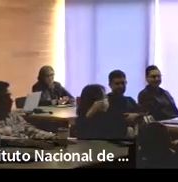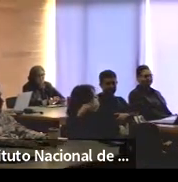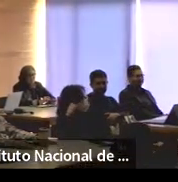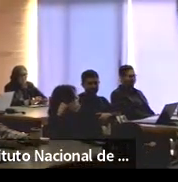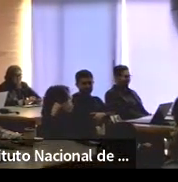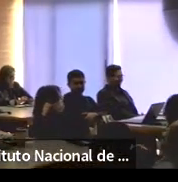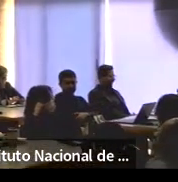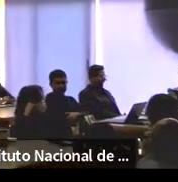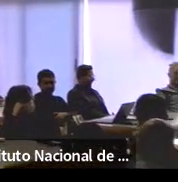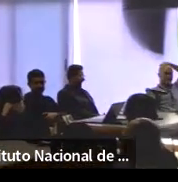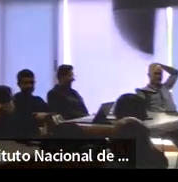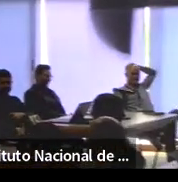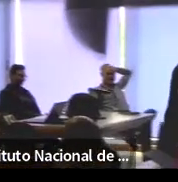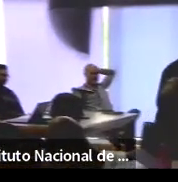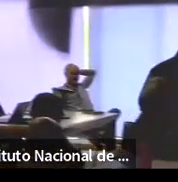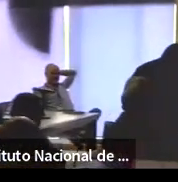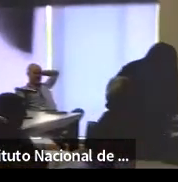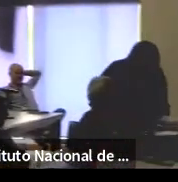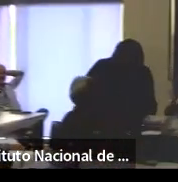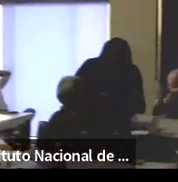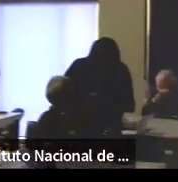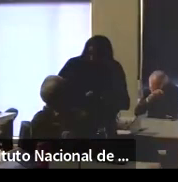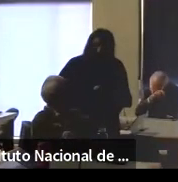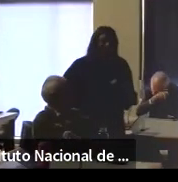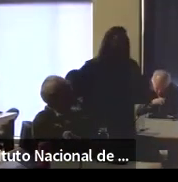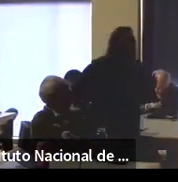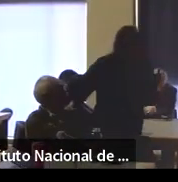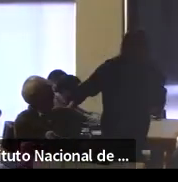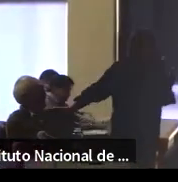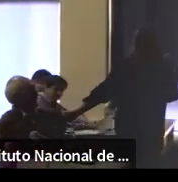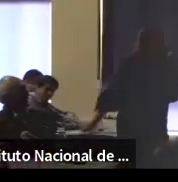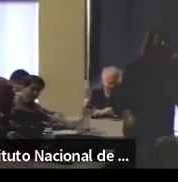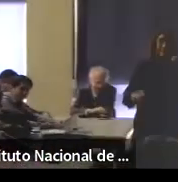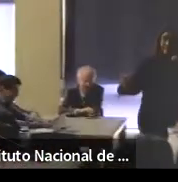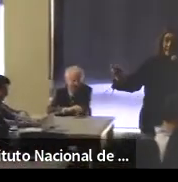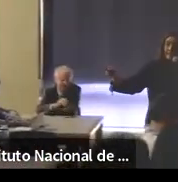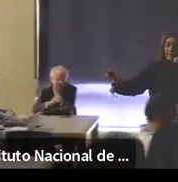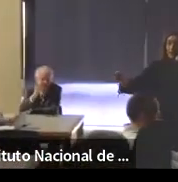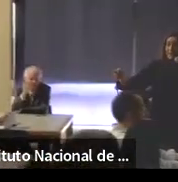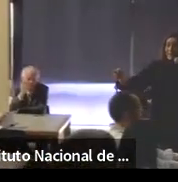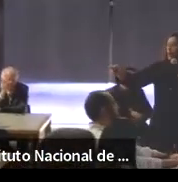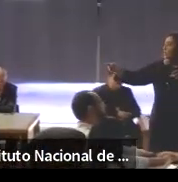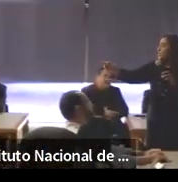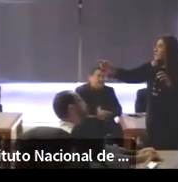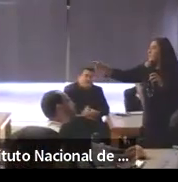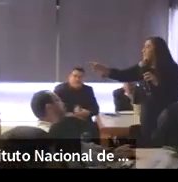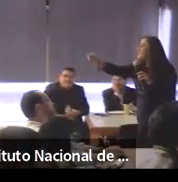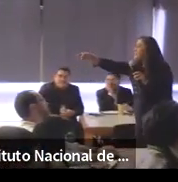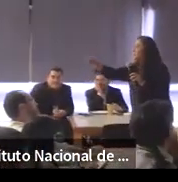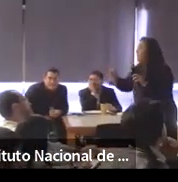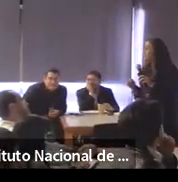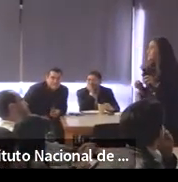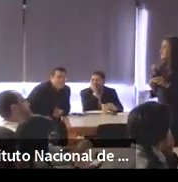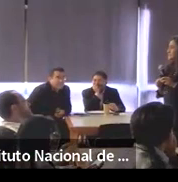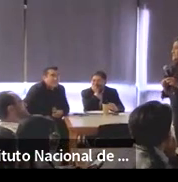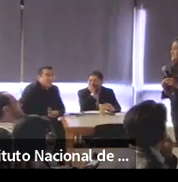los quiere aparte que lo regañé también nos puede no pero es que tiene que ver con eso es